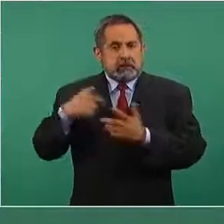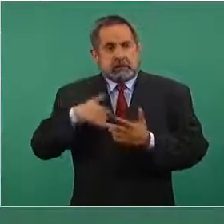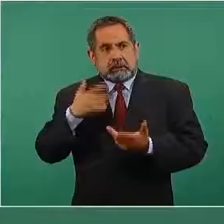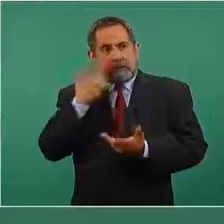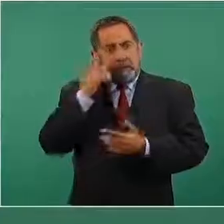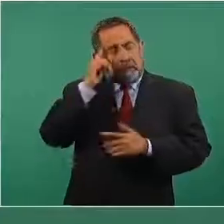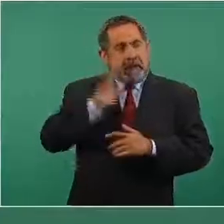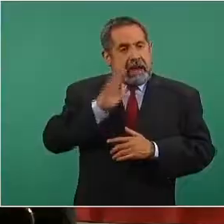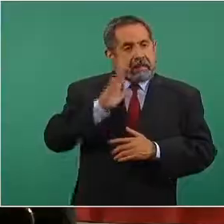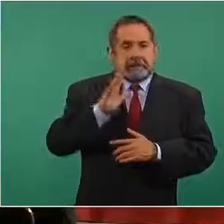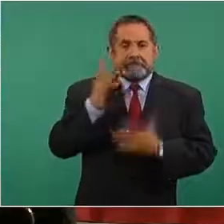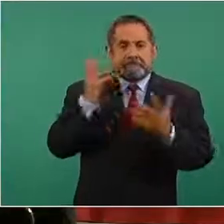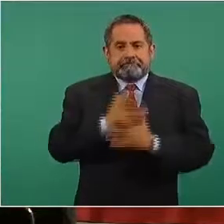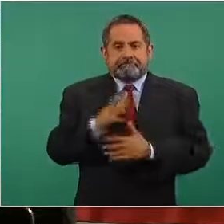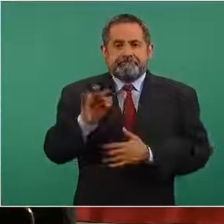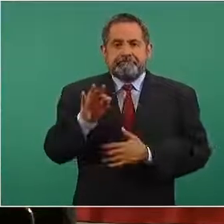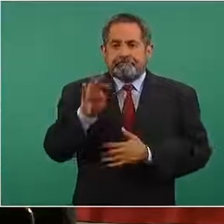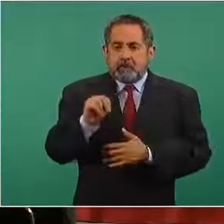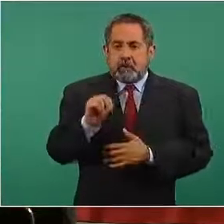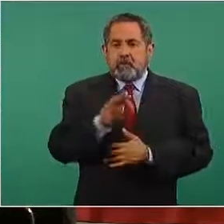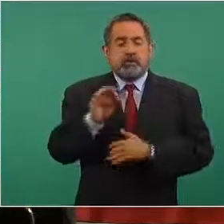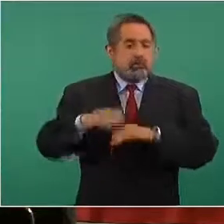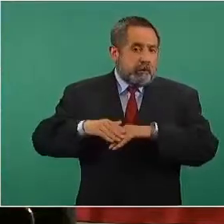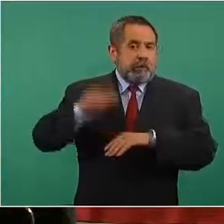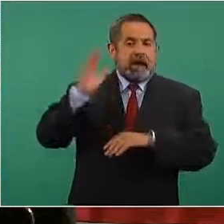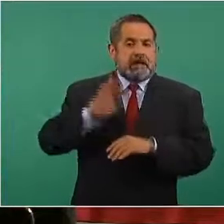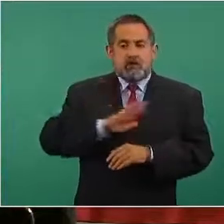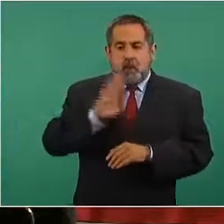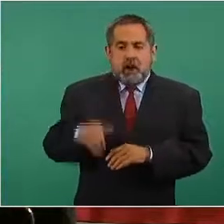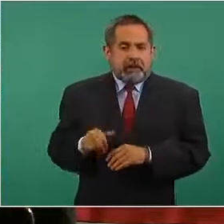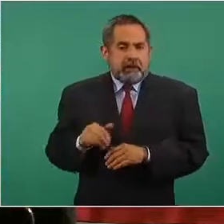hubiéramos esperado. La siguiente.